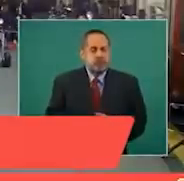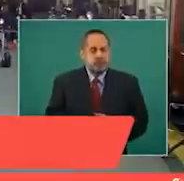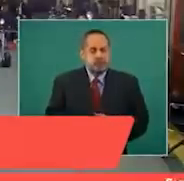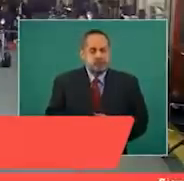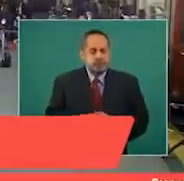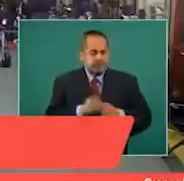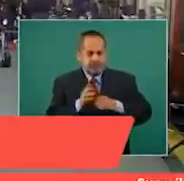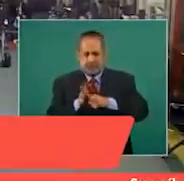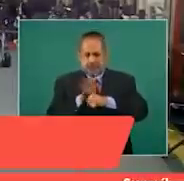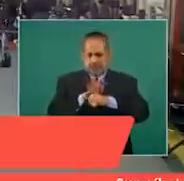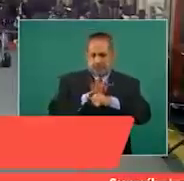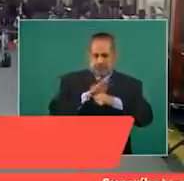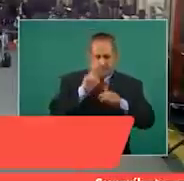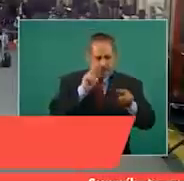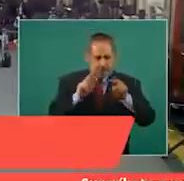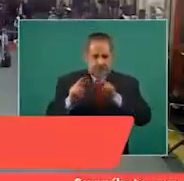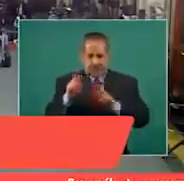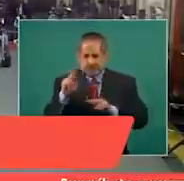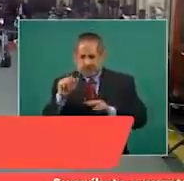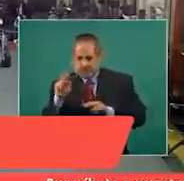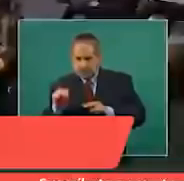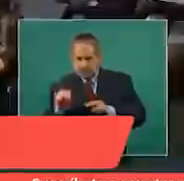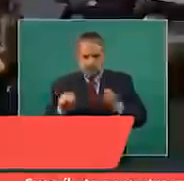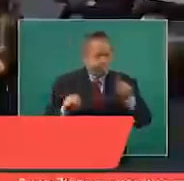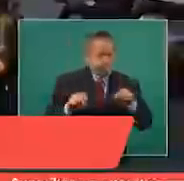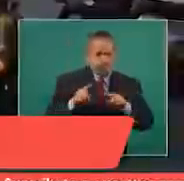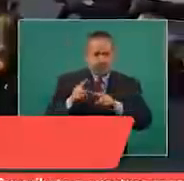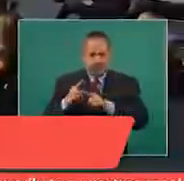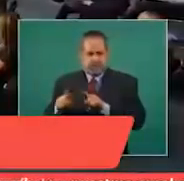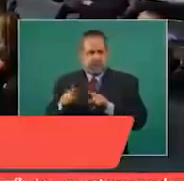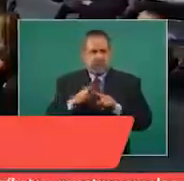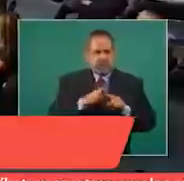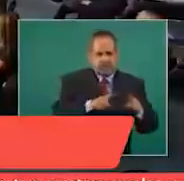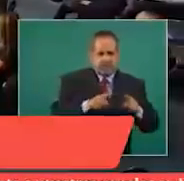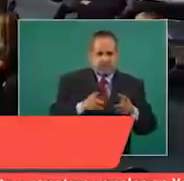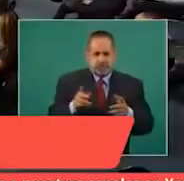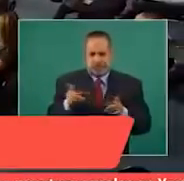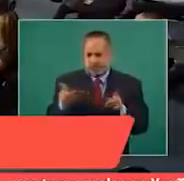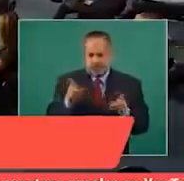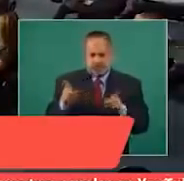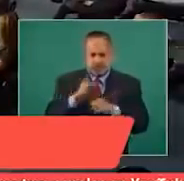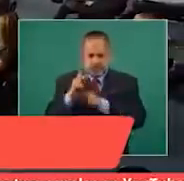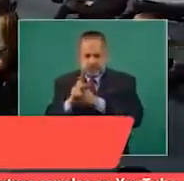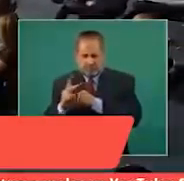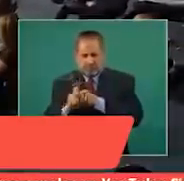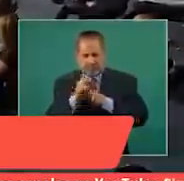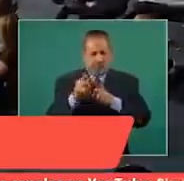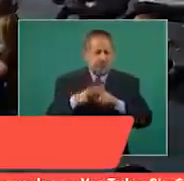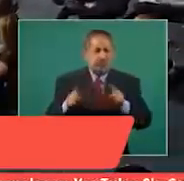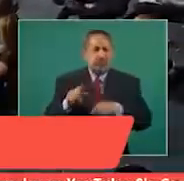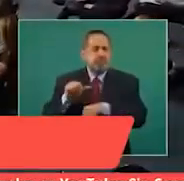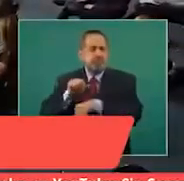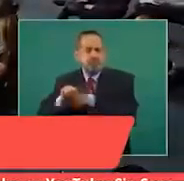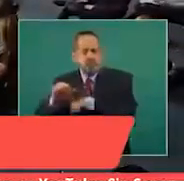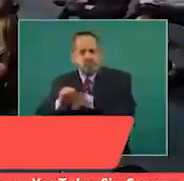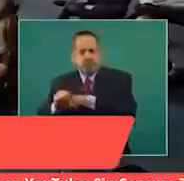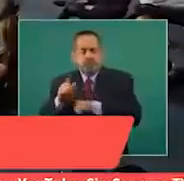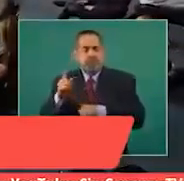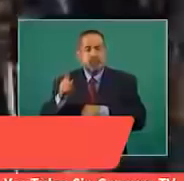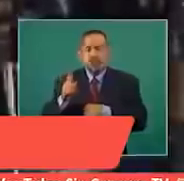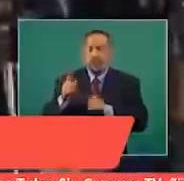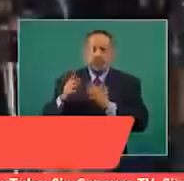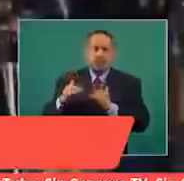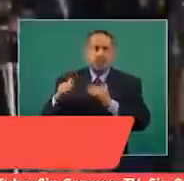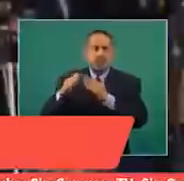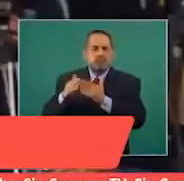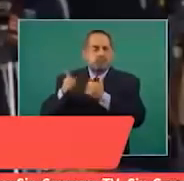atraer hacia electoralmente a la coalición a ese sector que estaba profundamente descontento con el